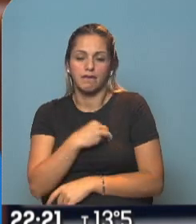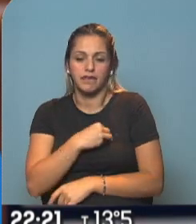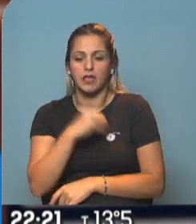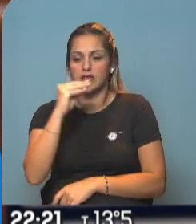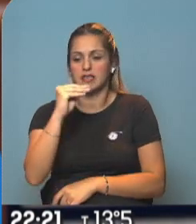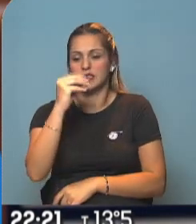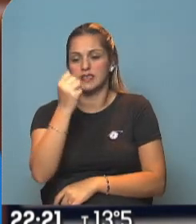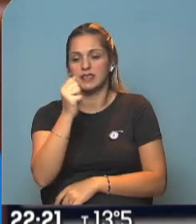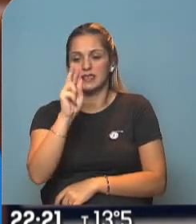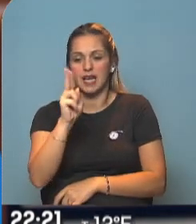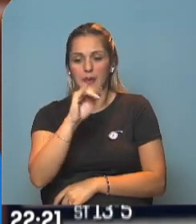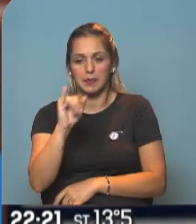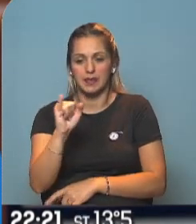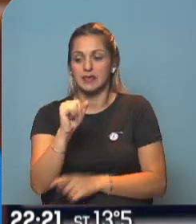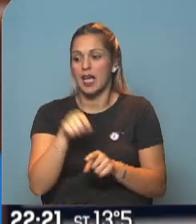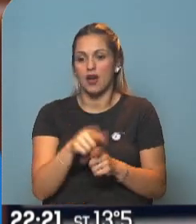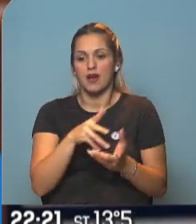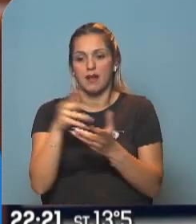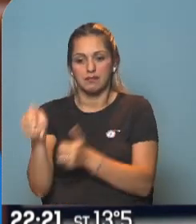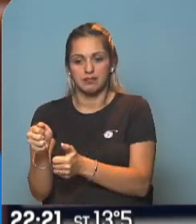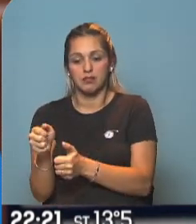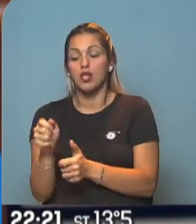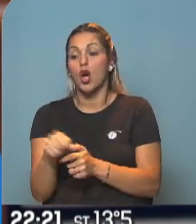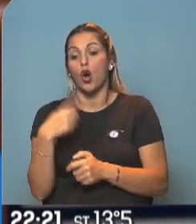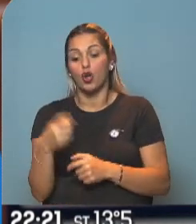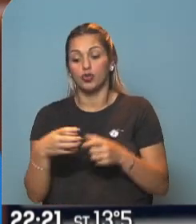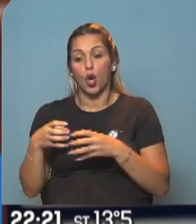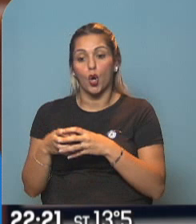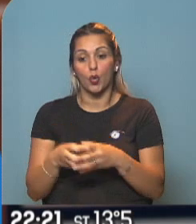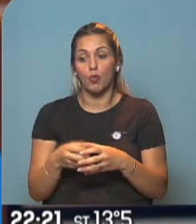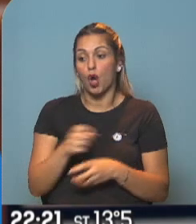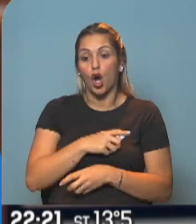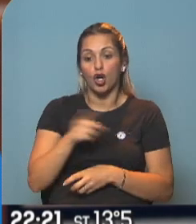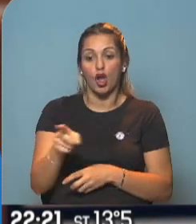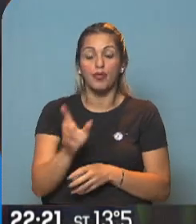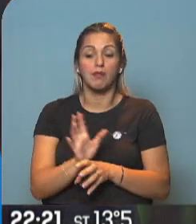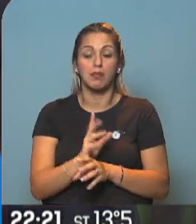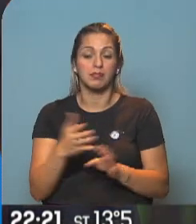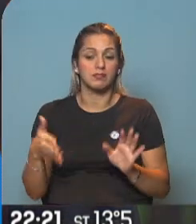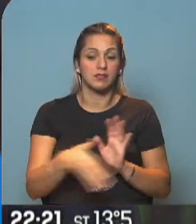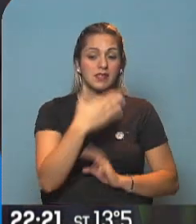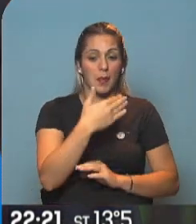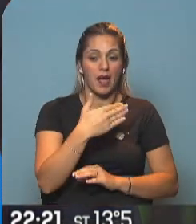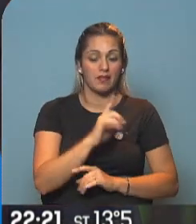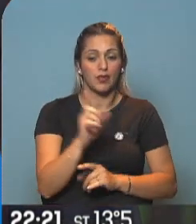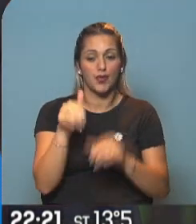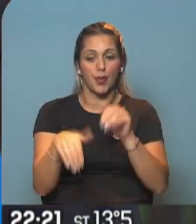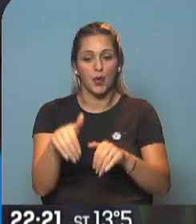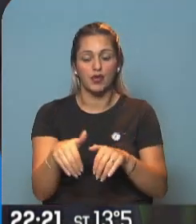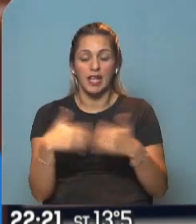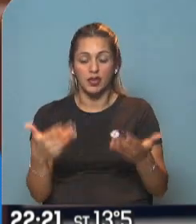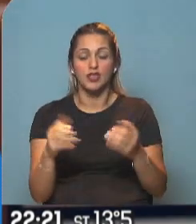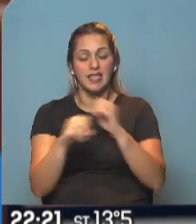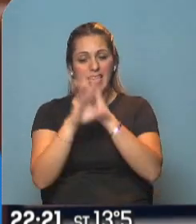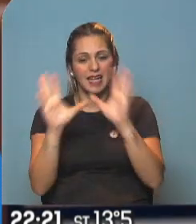oposición. Una gran parte de la gente que está en contra se va, con lo cual ahí hay una válvula de escape también, ¿no? Y externa yo creo que hay claramente un